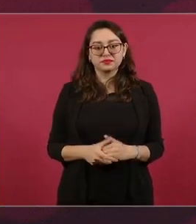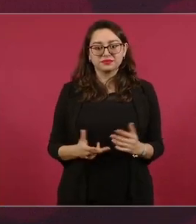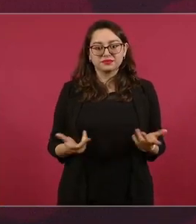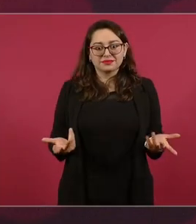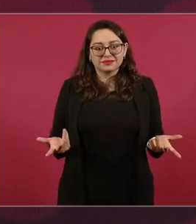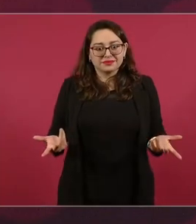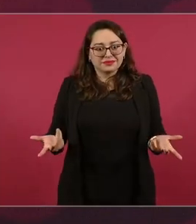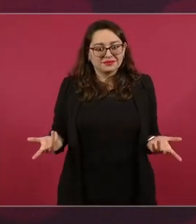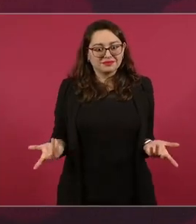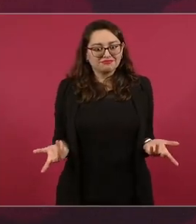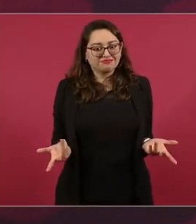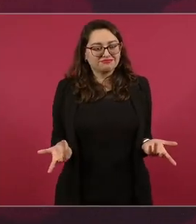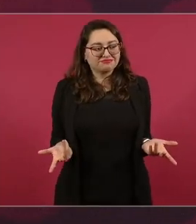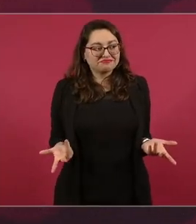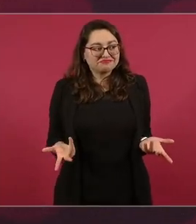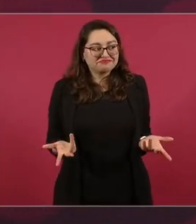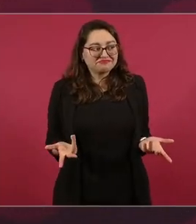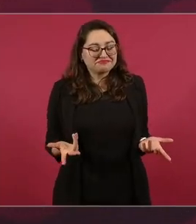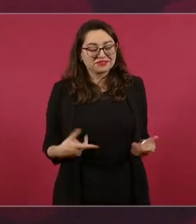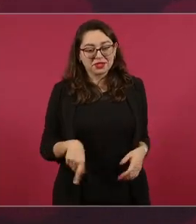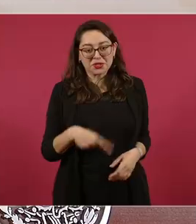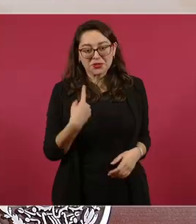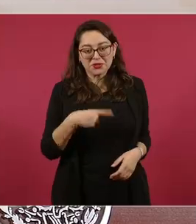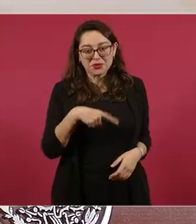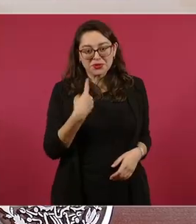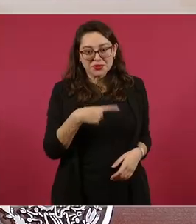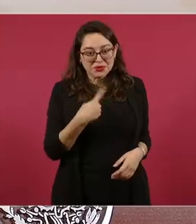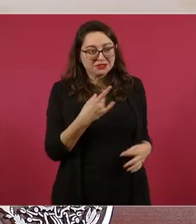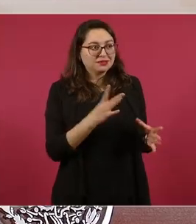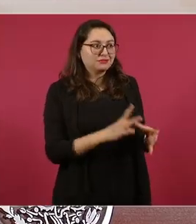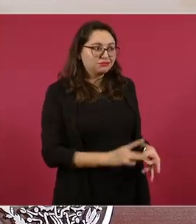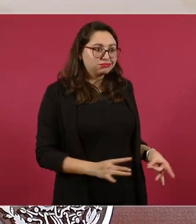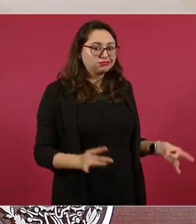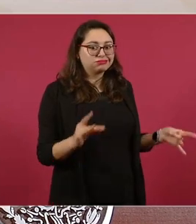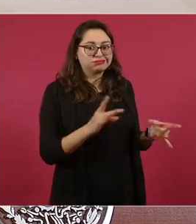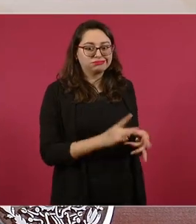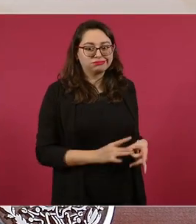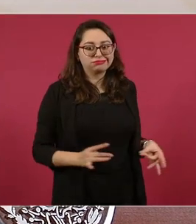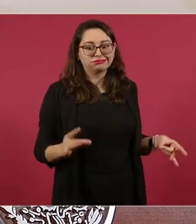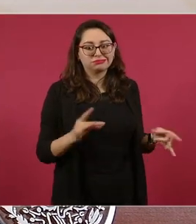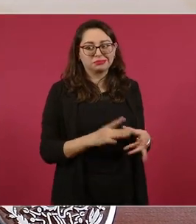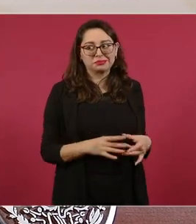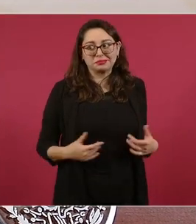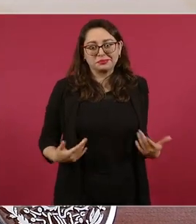No avanza uno mucho. Sí hay casos, ¿no? En que